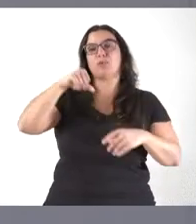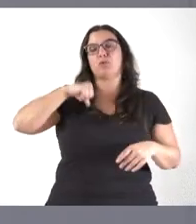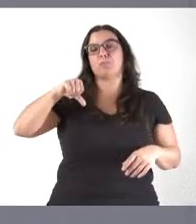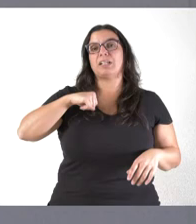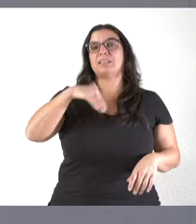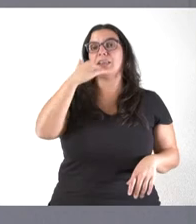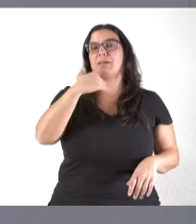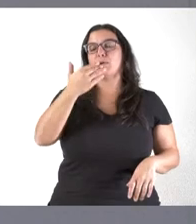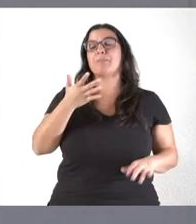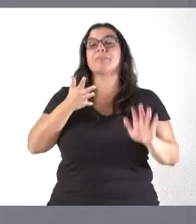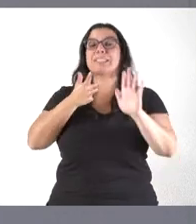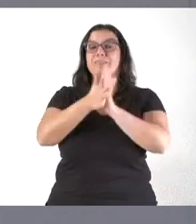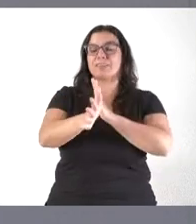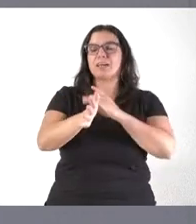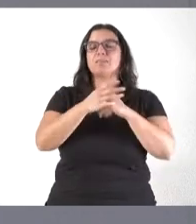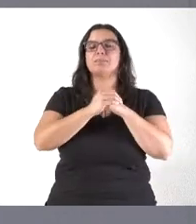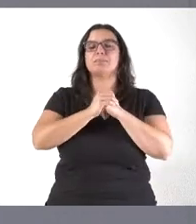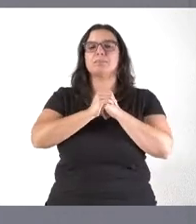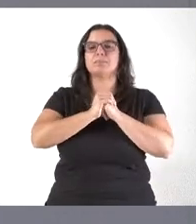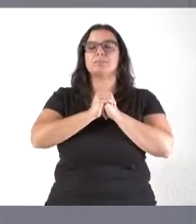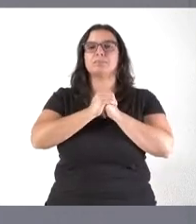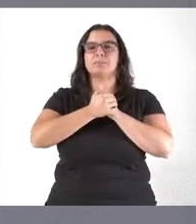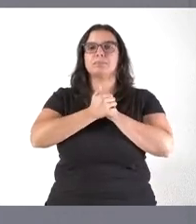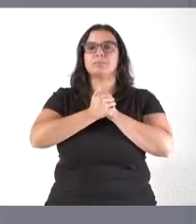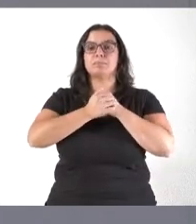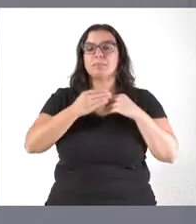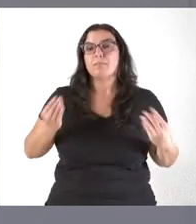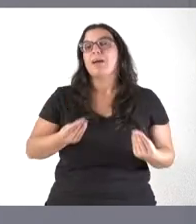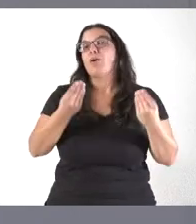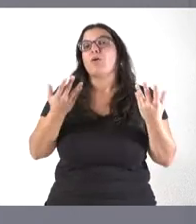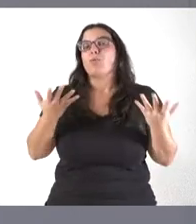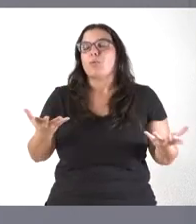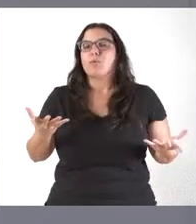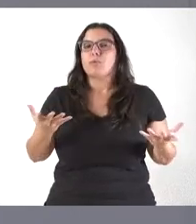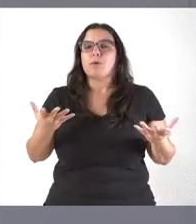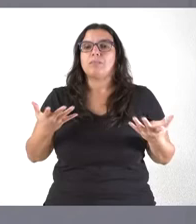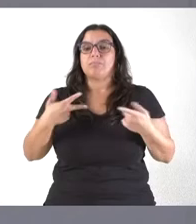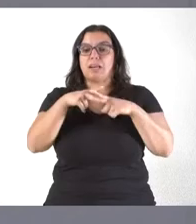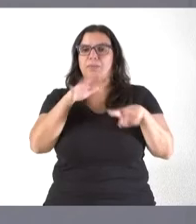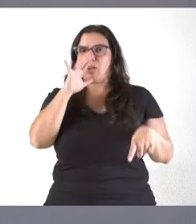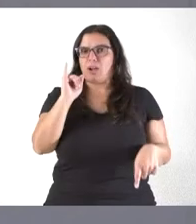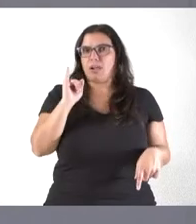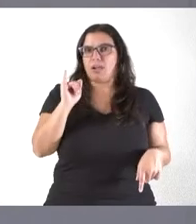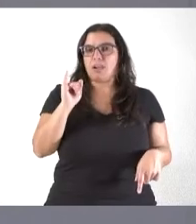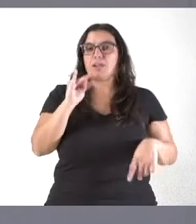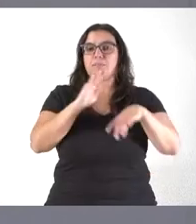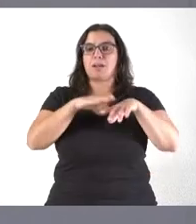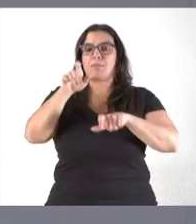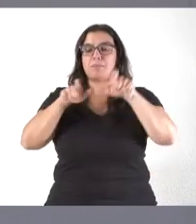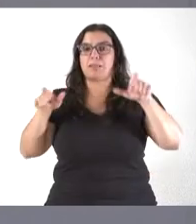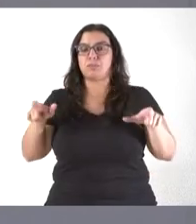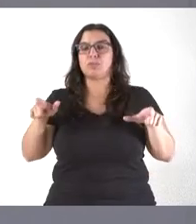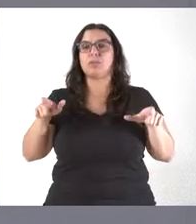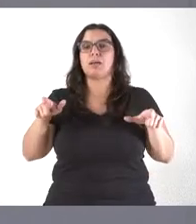Zamora se trata de instalar y mejorar el instrumento que existe actualmente para que los pacientes puedan